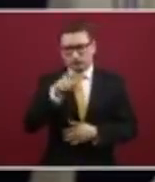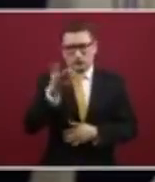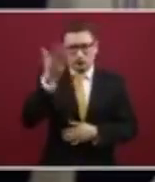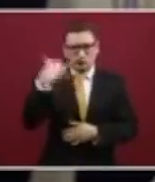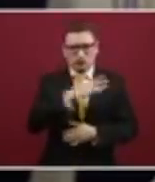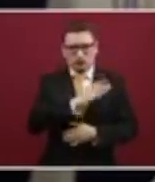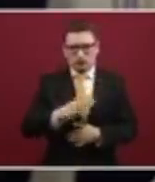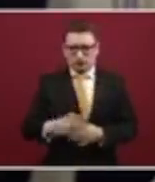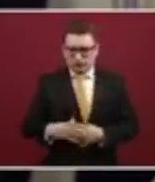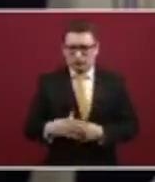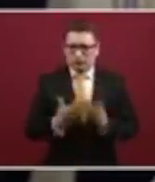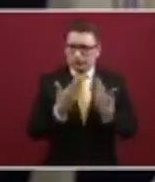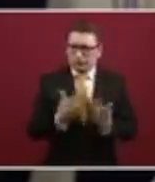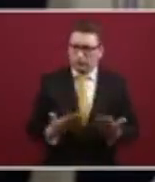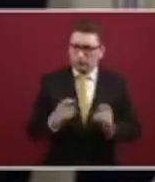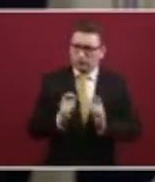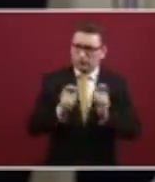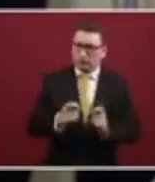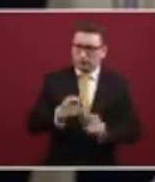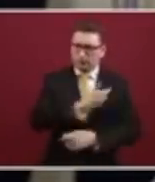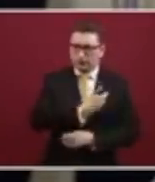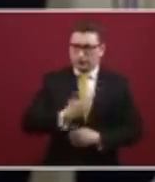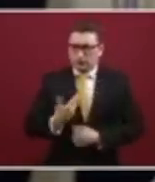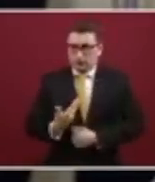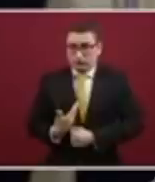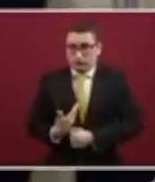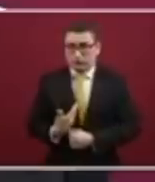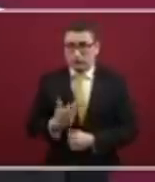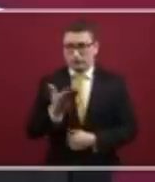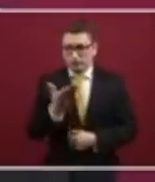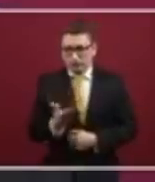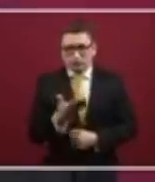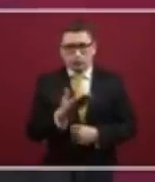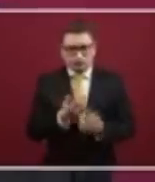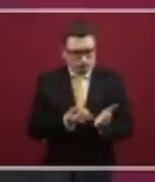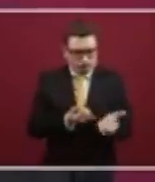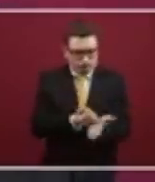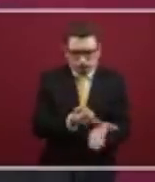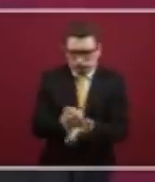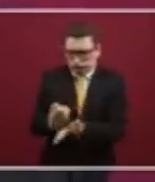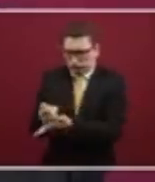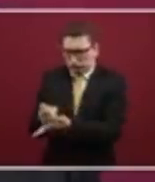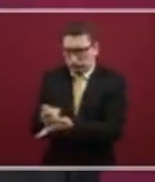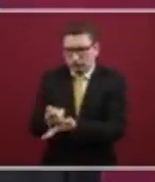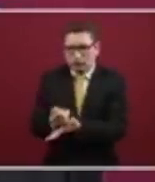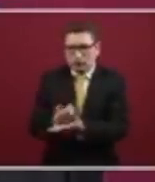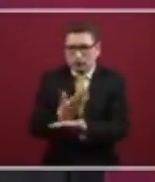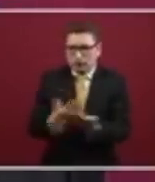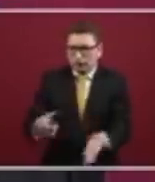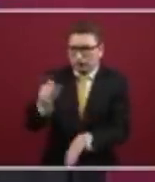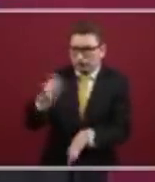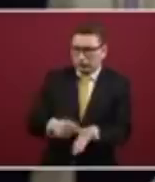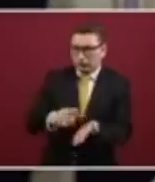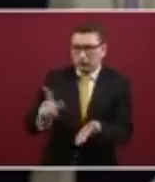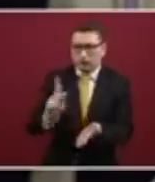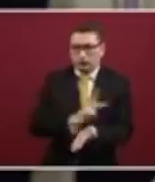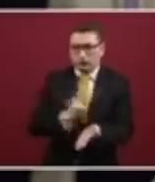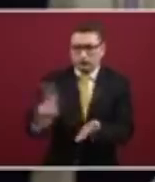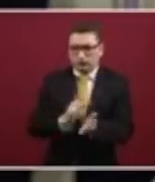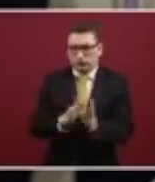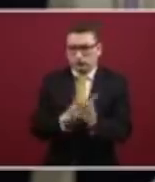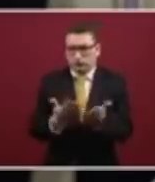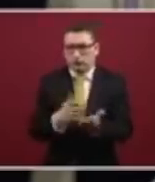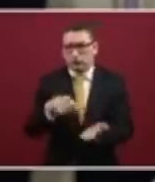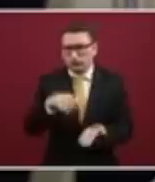presidencial. Hoy, como presidente, actúa, sus decisiones las toma conforme a lo describe aquí Ortiz Pinquetti,